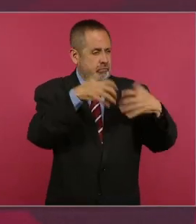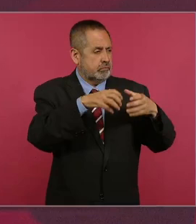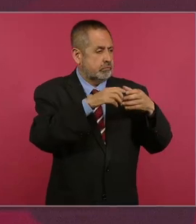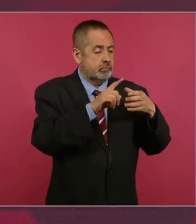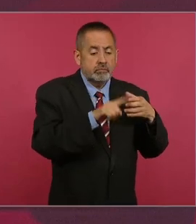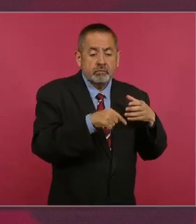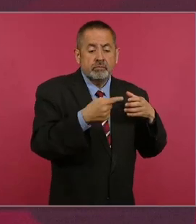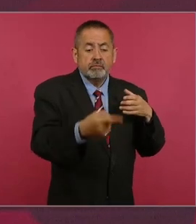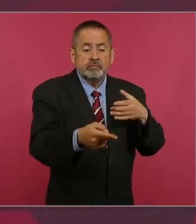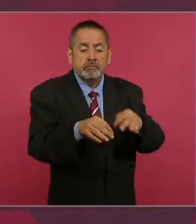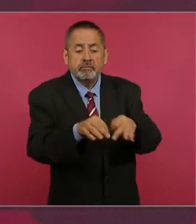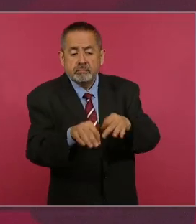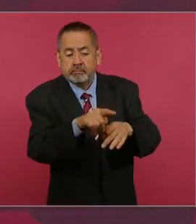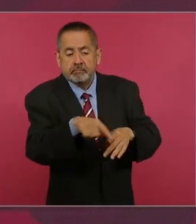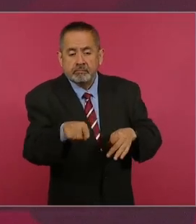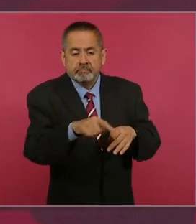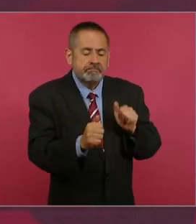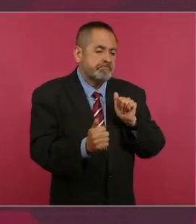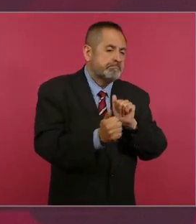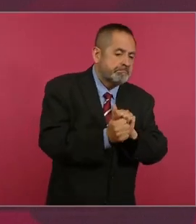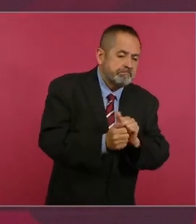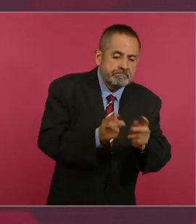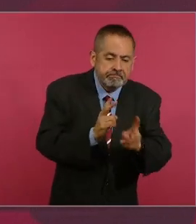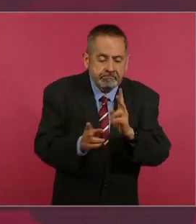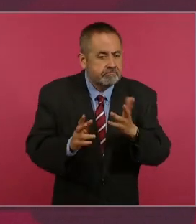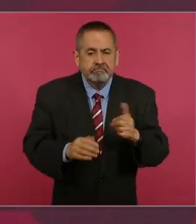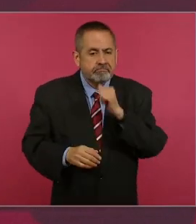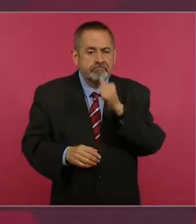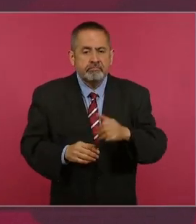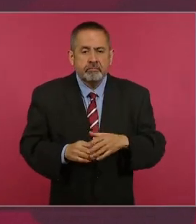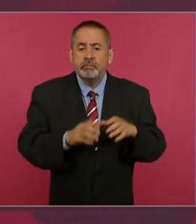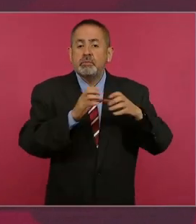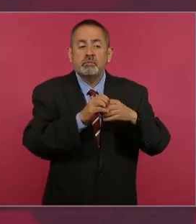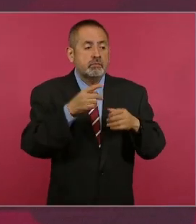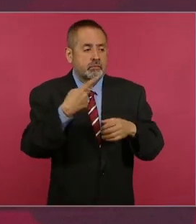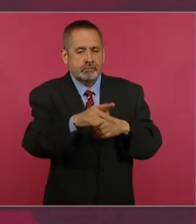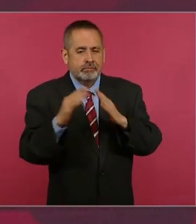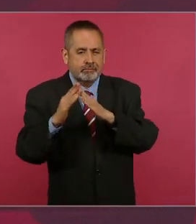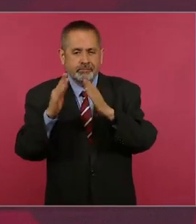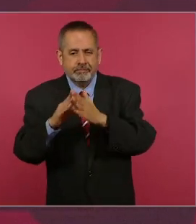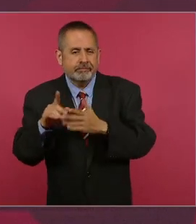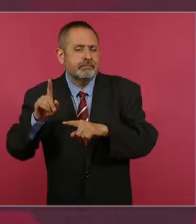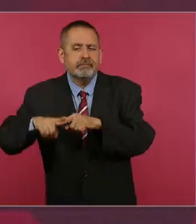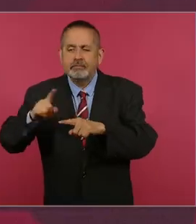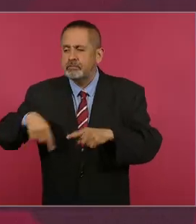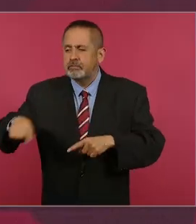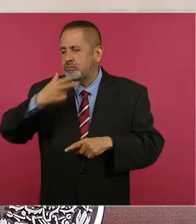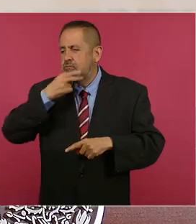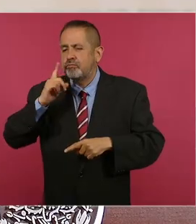trabajadores, trabajadoras domésticas.